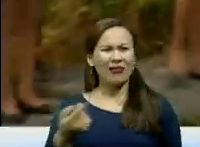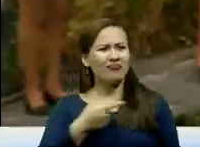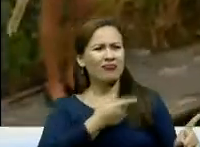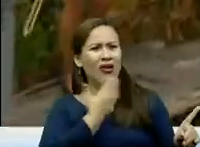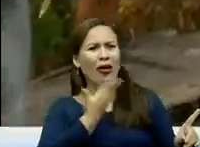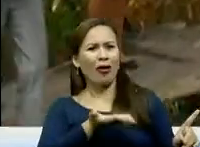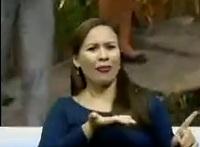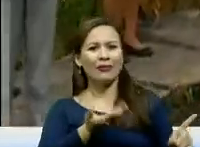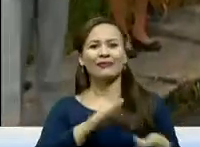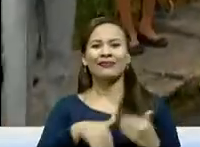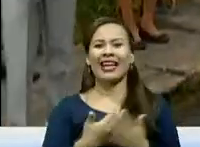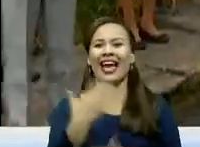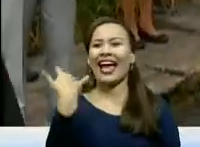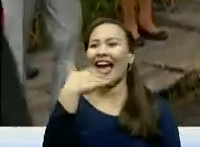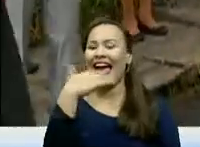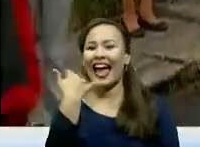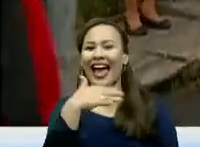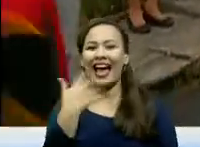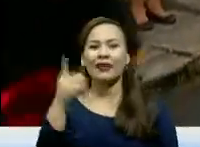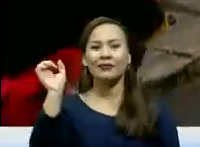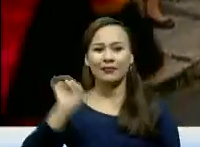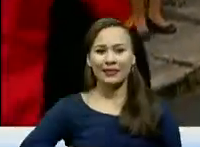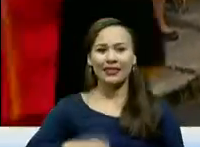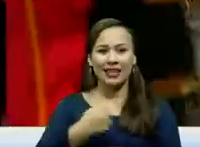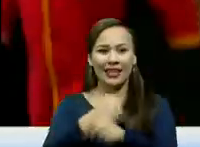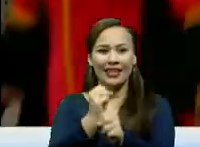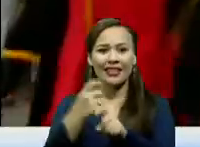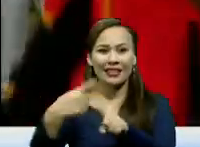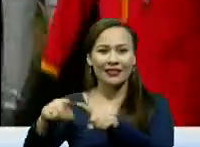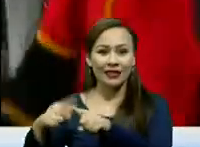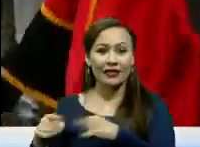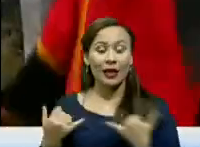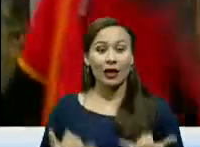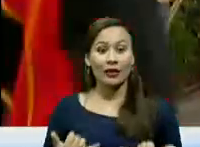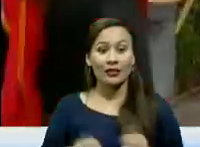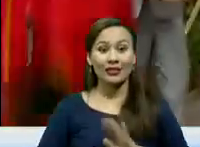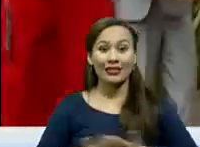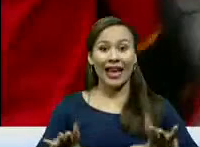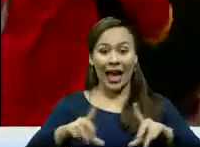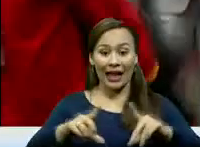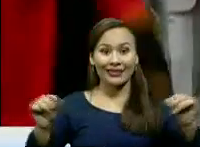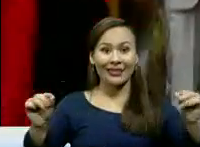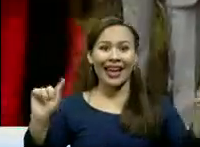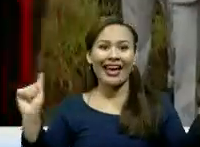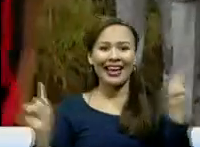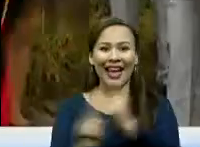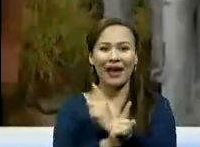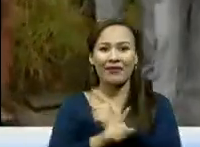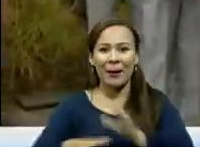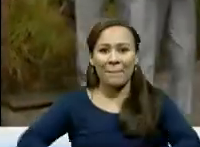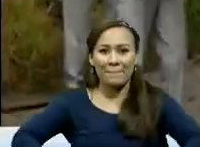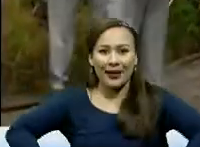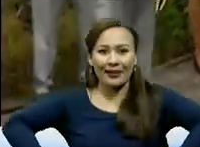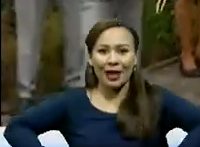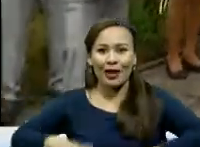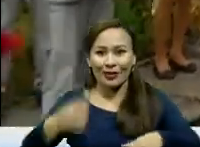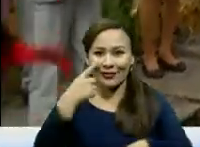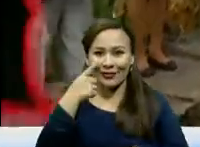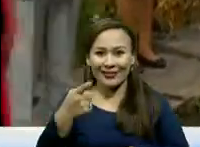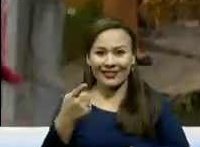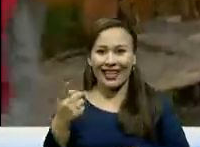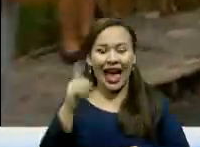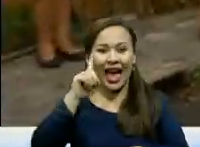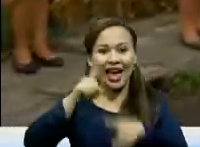O sea, eso era todo para poder salir a hacer sus diabluras. Hoy en día ya ese calzoncillo se ha transformado en un pantaloncillo corto, que es hasta la